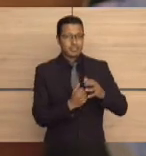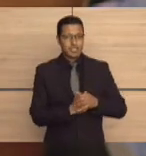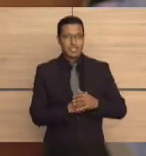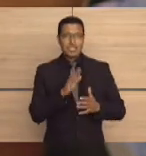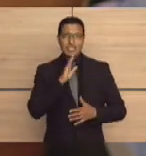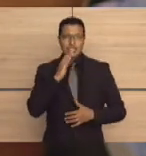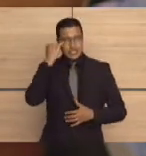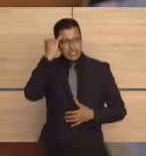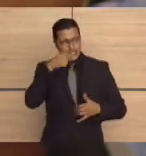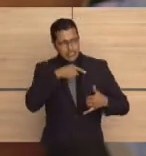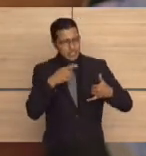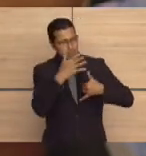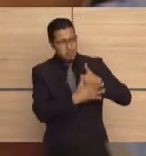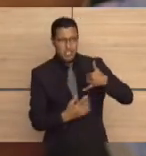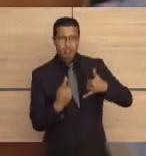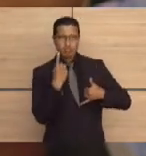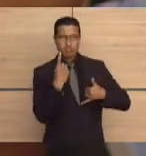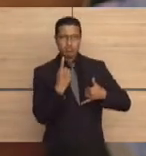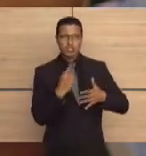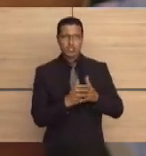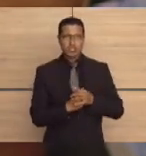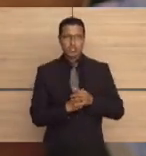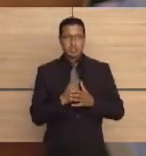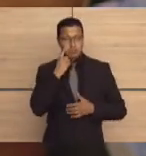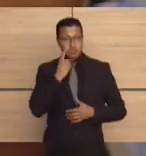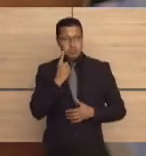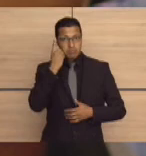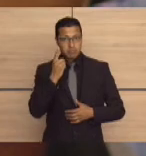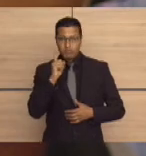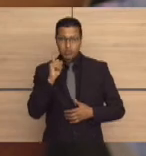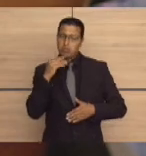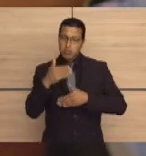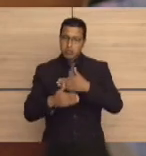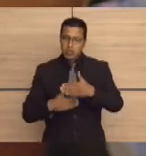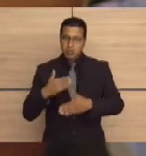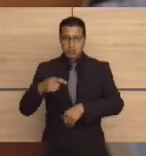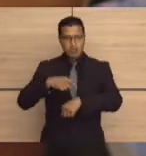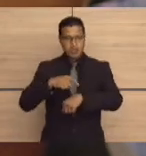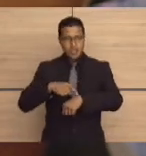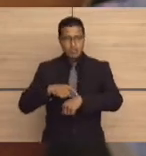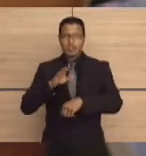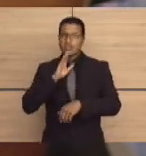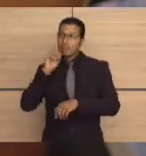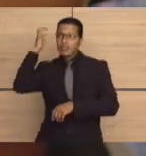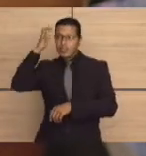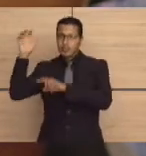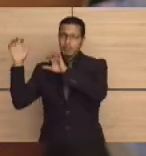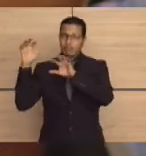país llegó, y no desde el primer día, sino con el paso del tiempo, con la llegada de los